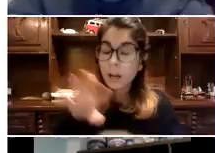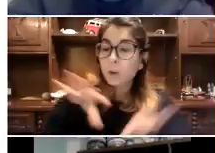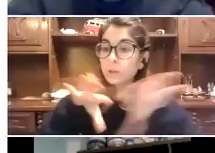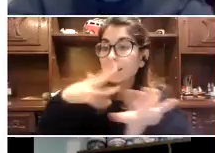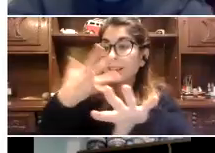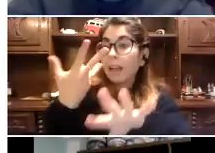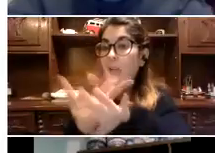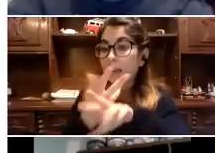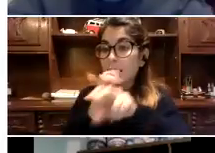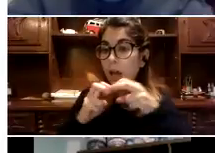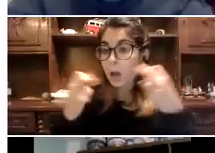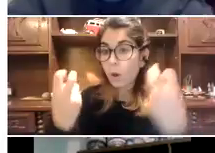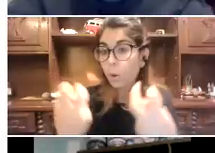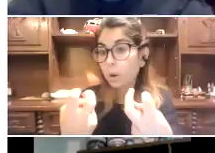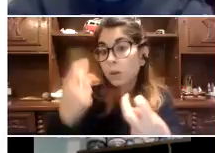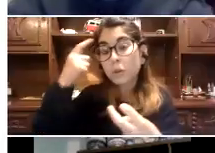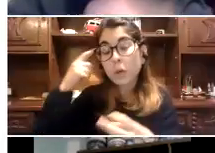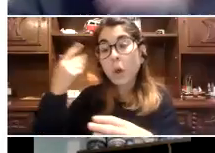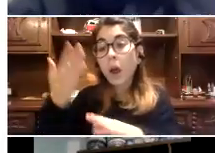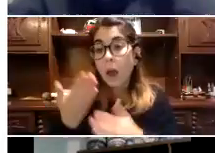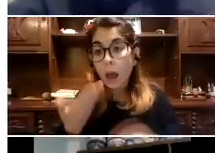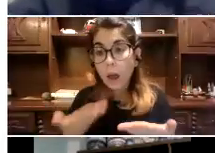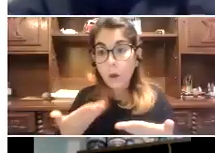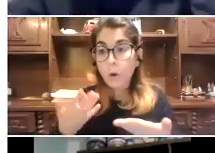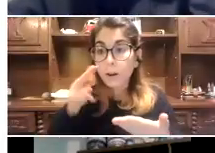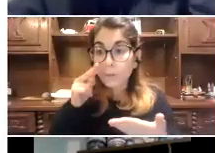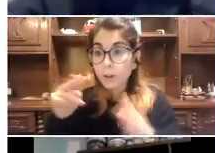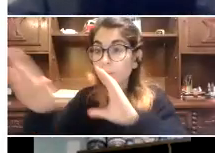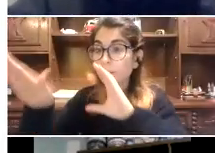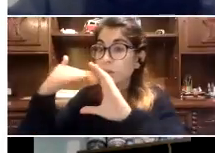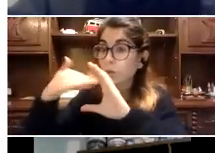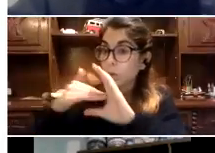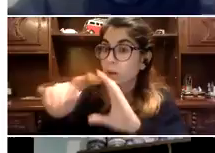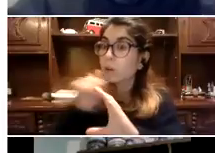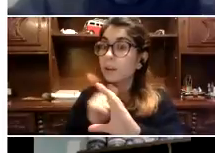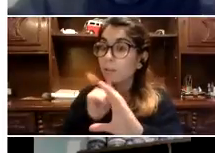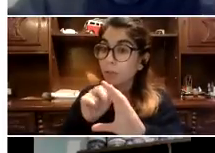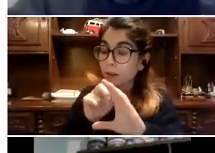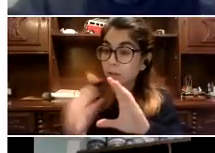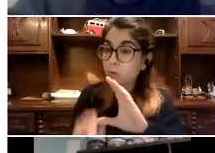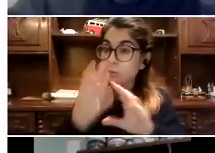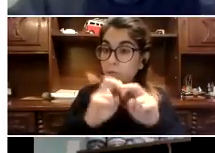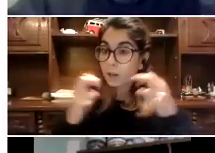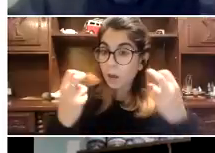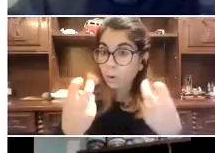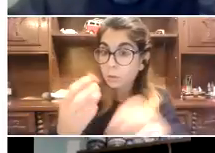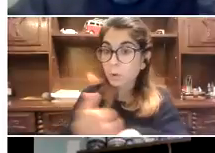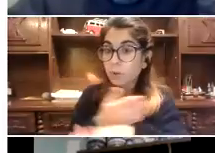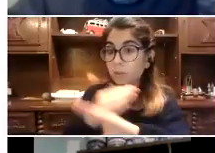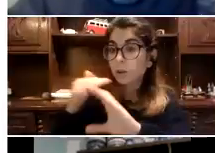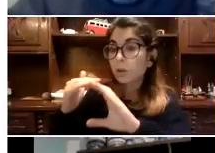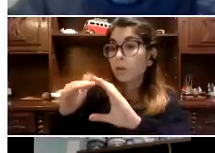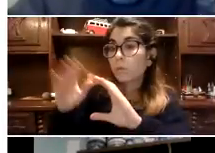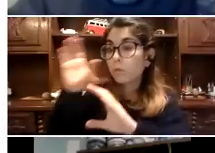aula, entonces ahora voy a chequear aquellos que no lo ingresaron por el aula, lo puedo buscar en el correo, pero antes de eso yo les pediría que si